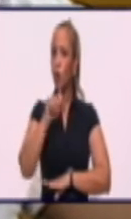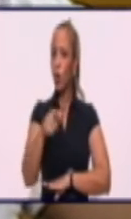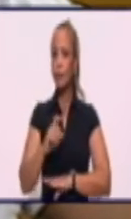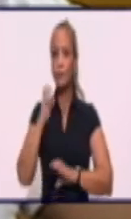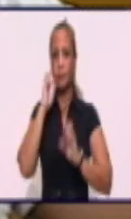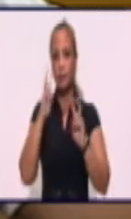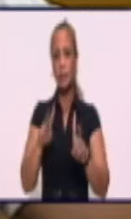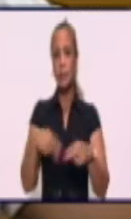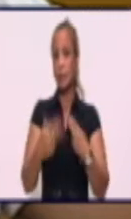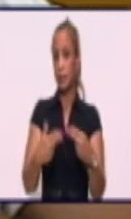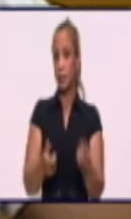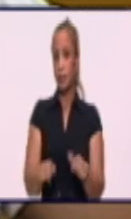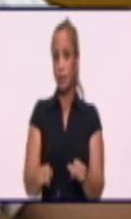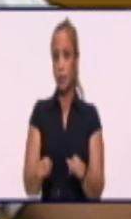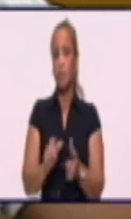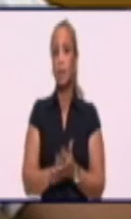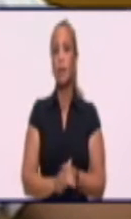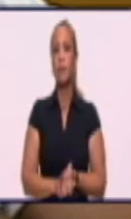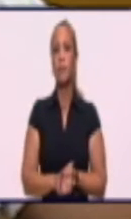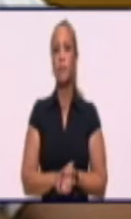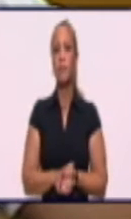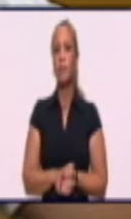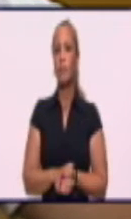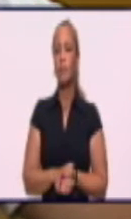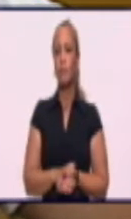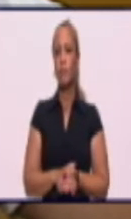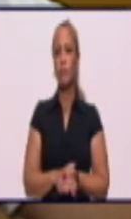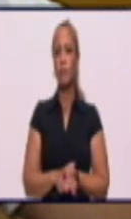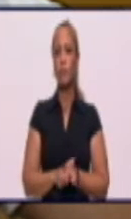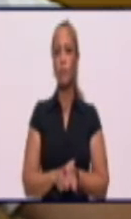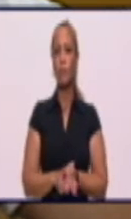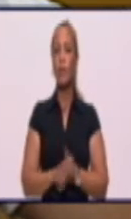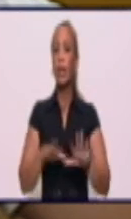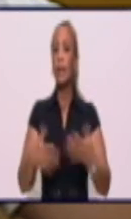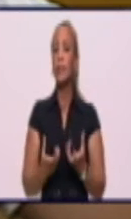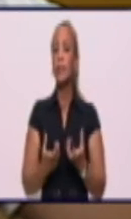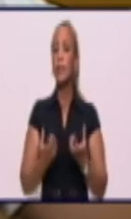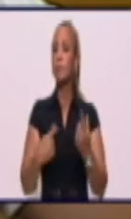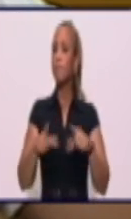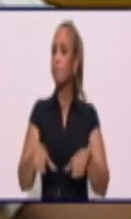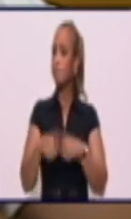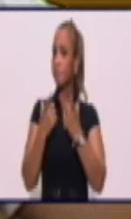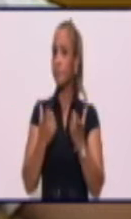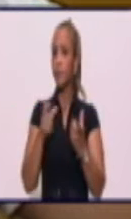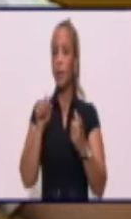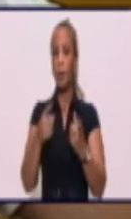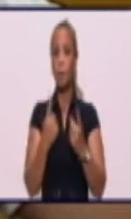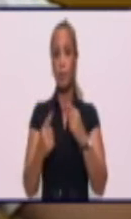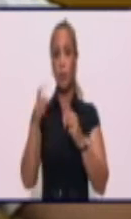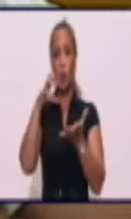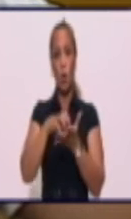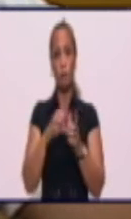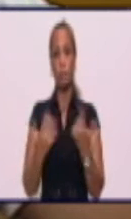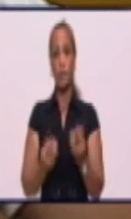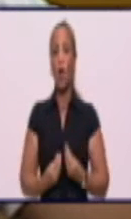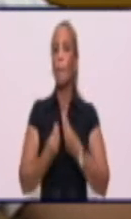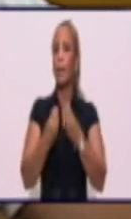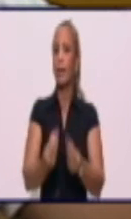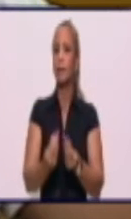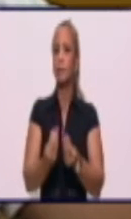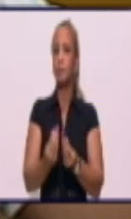la Central de Trabajadores de Cuba y sus sindicatos. Esta conmemoración, en primer lugar, es en homenaje a